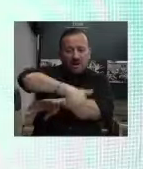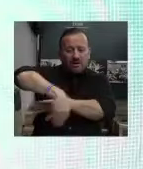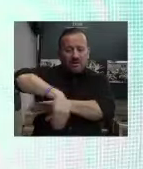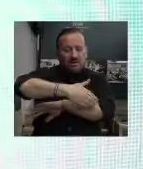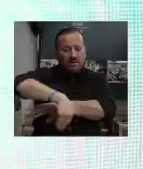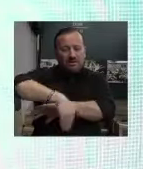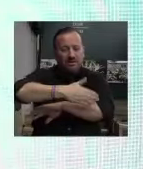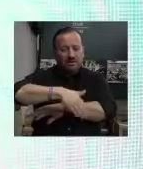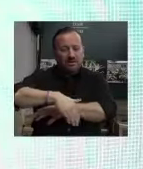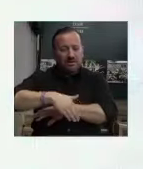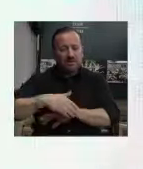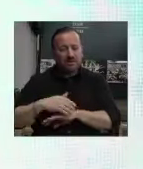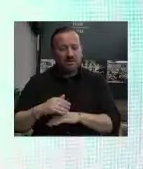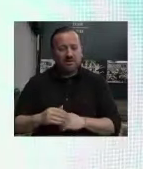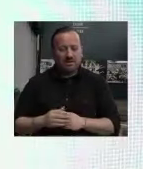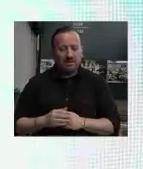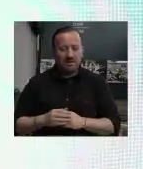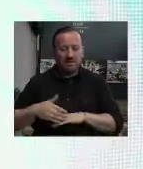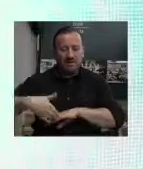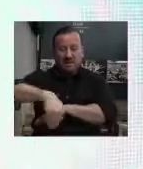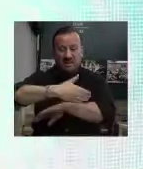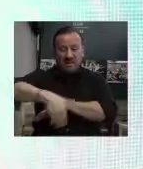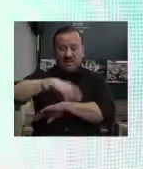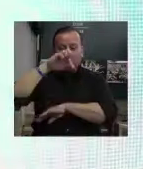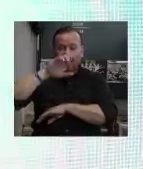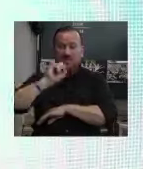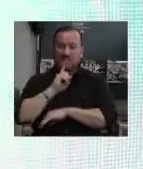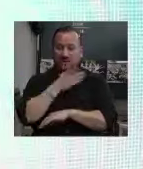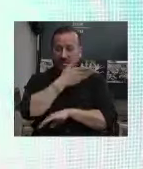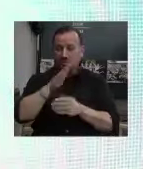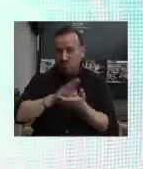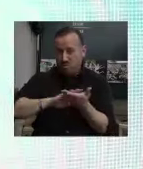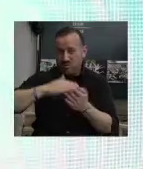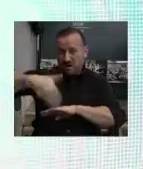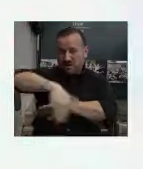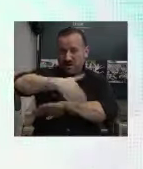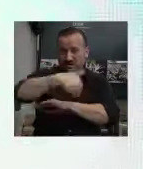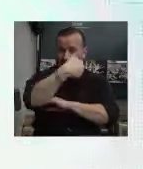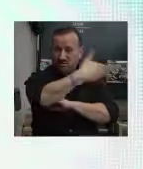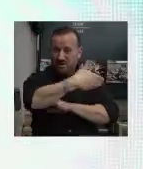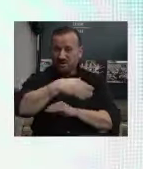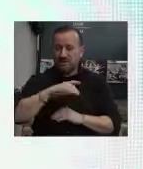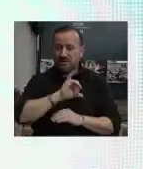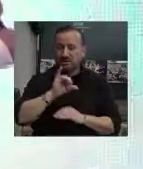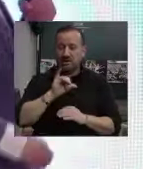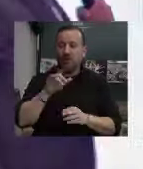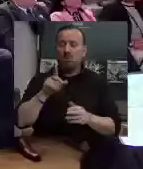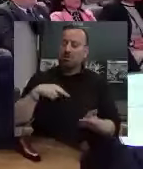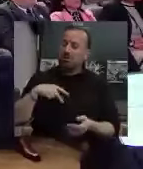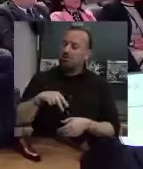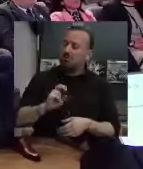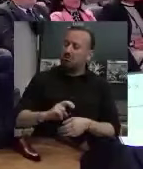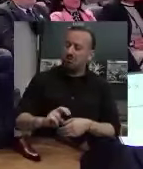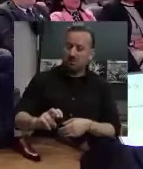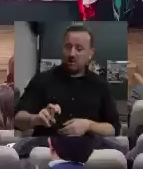calle principal por donde llegamos prat para que por prat alguien va pasando y